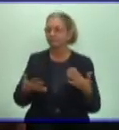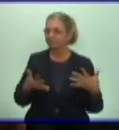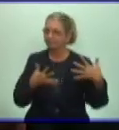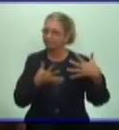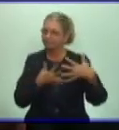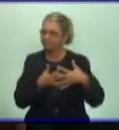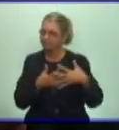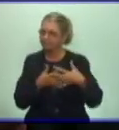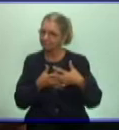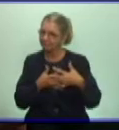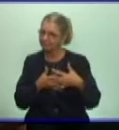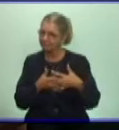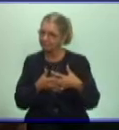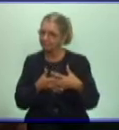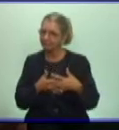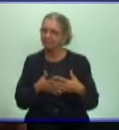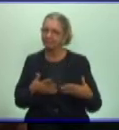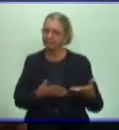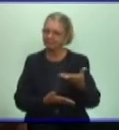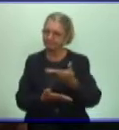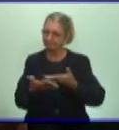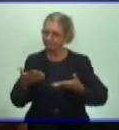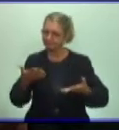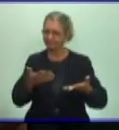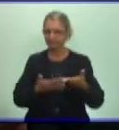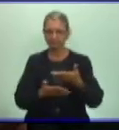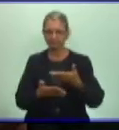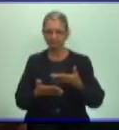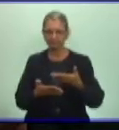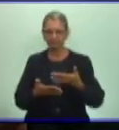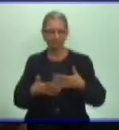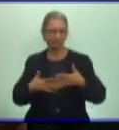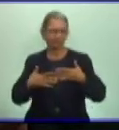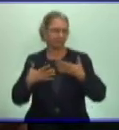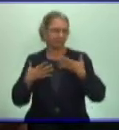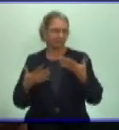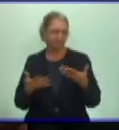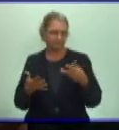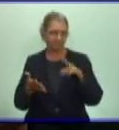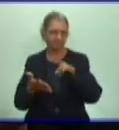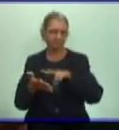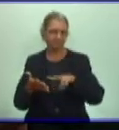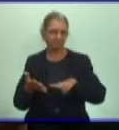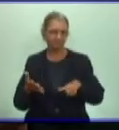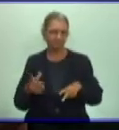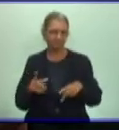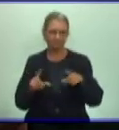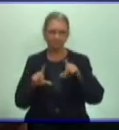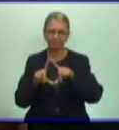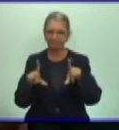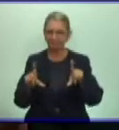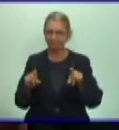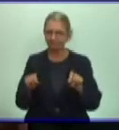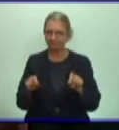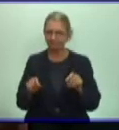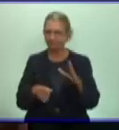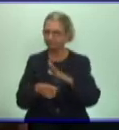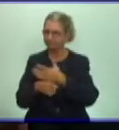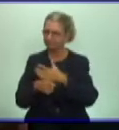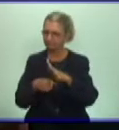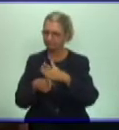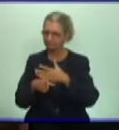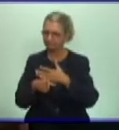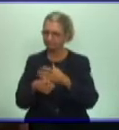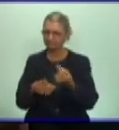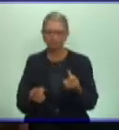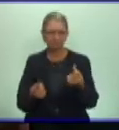con compartir el disfrute de lecturas de diferentes tipos de textos, no precisamente lo de los libros